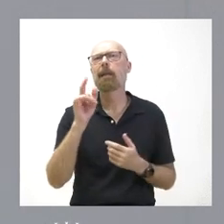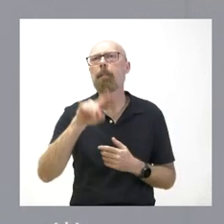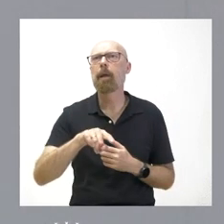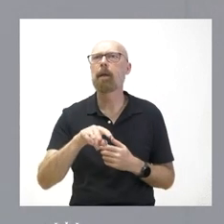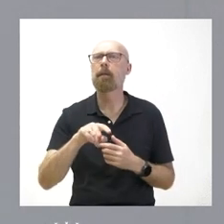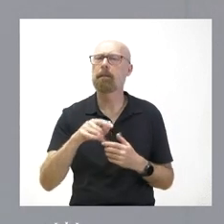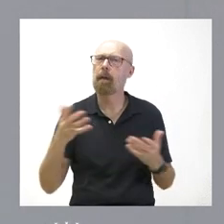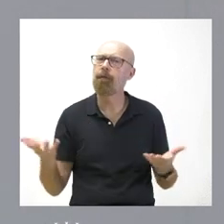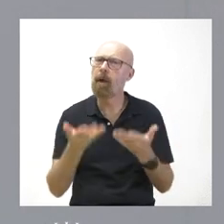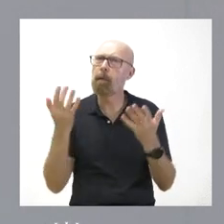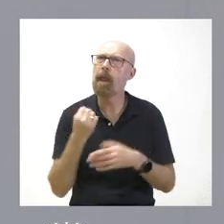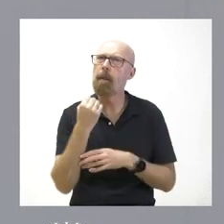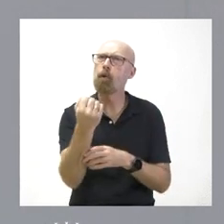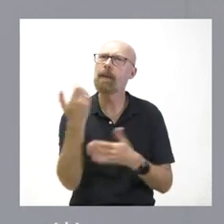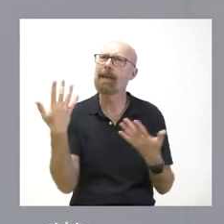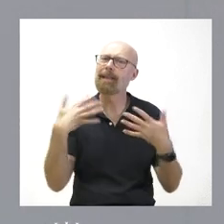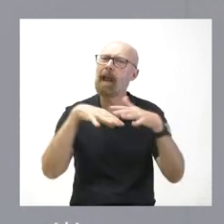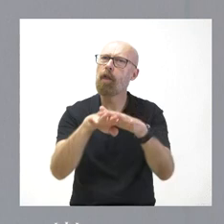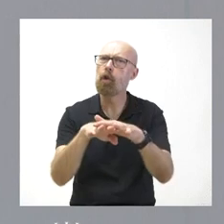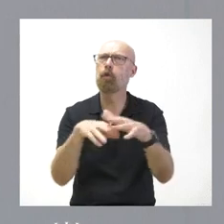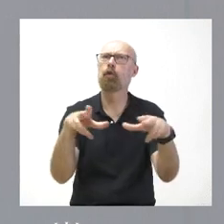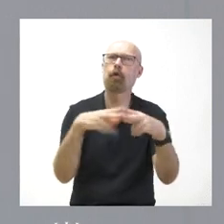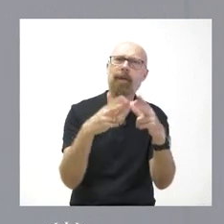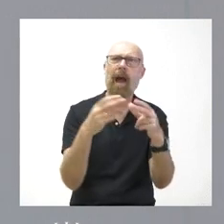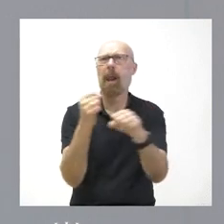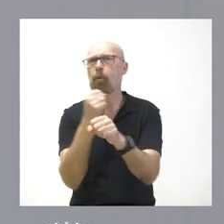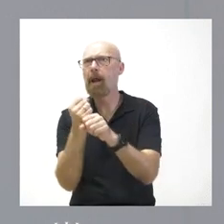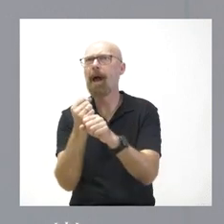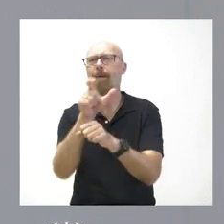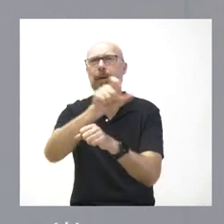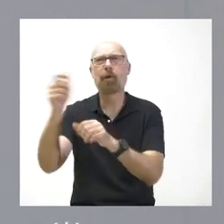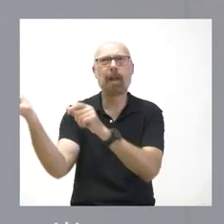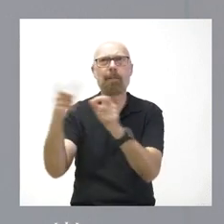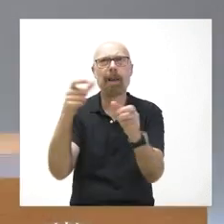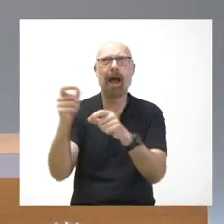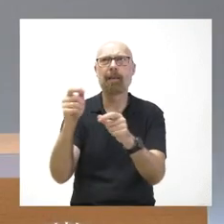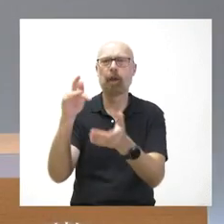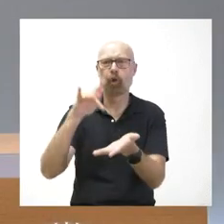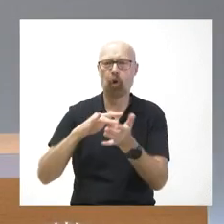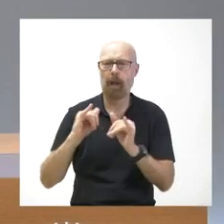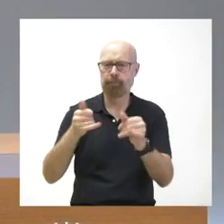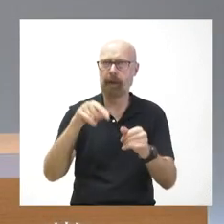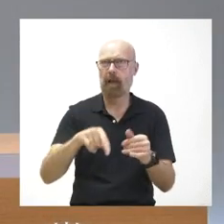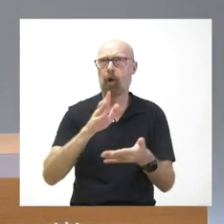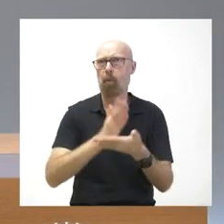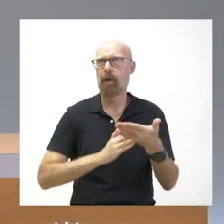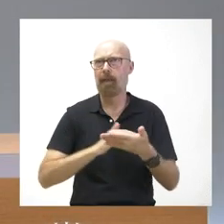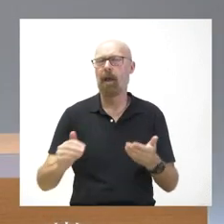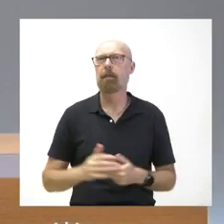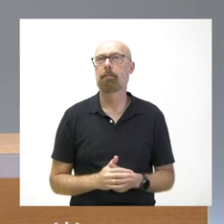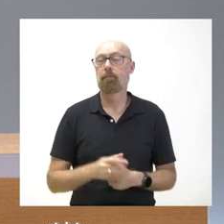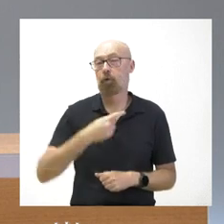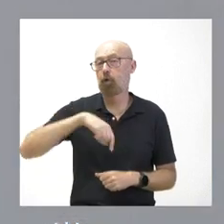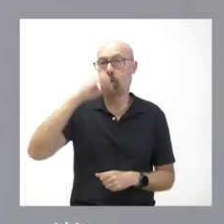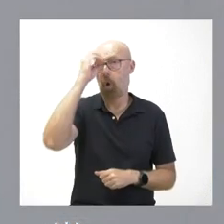integración social y laboral de de los inmigrantes que llegan a nuestra comunidad Autónoma nosotros seguimos pensando lo